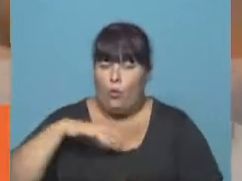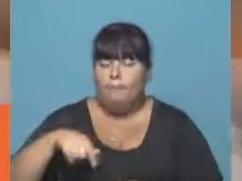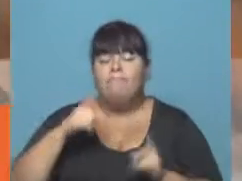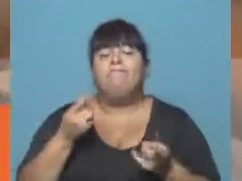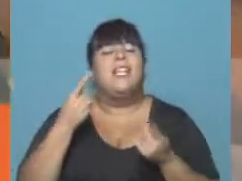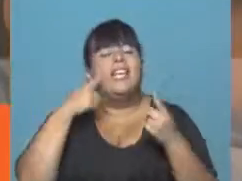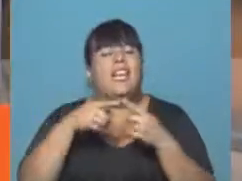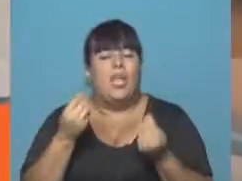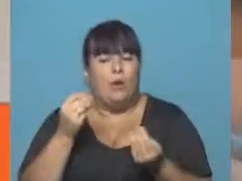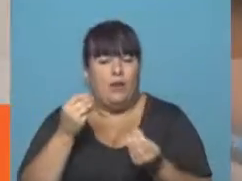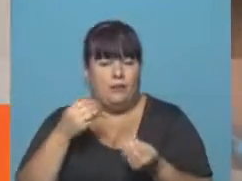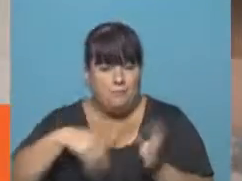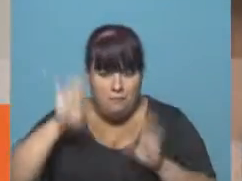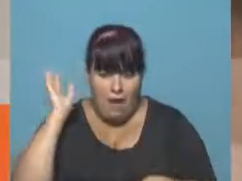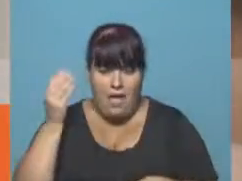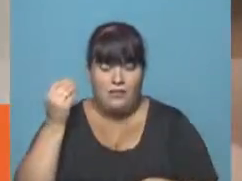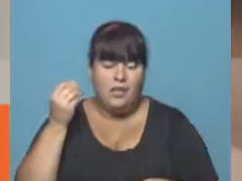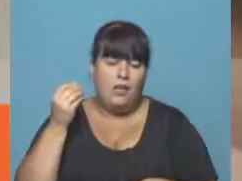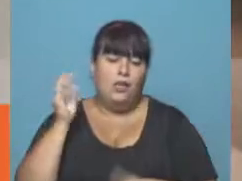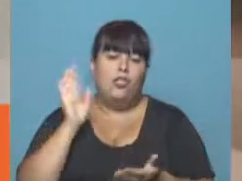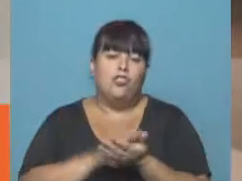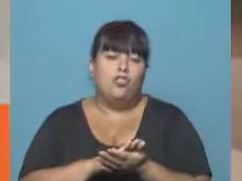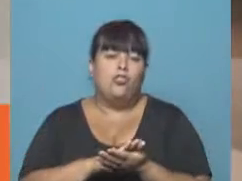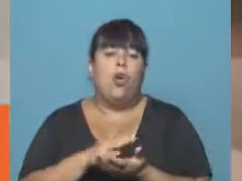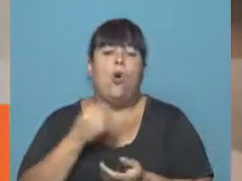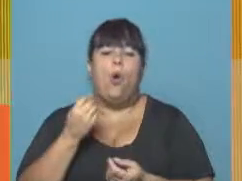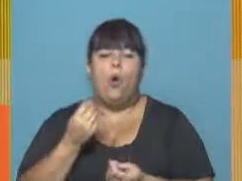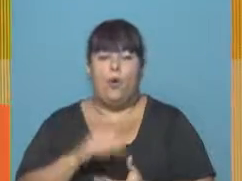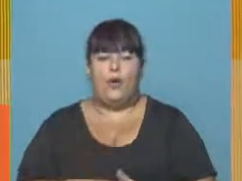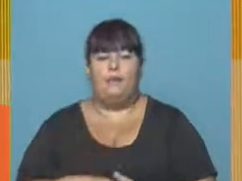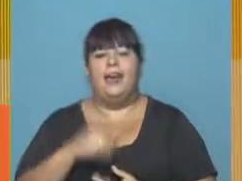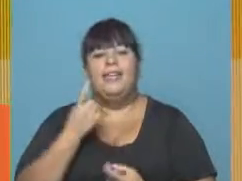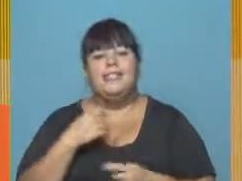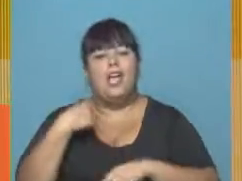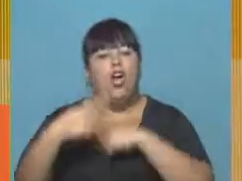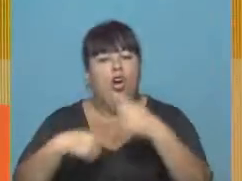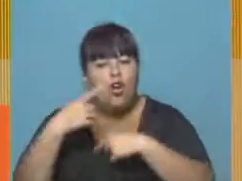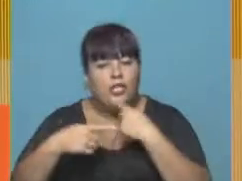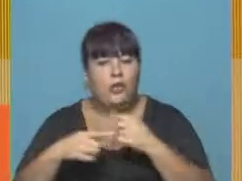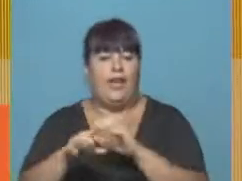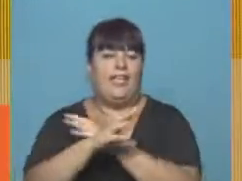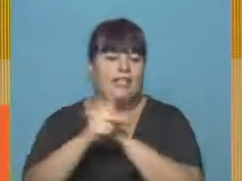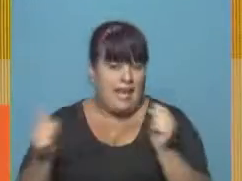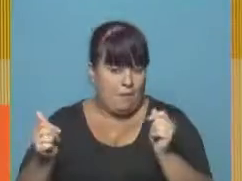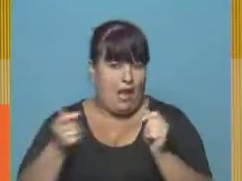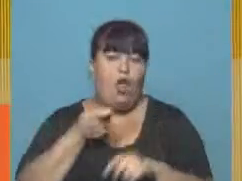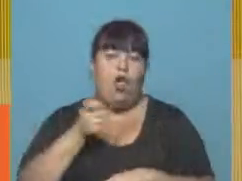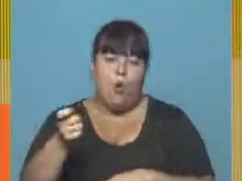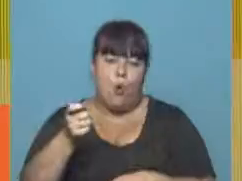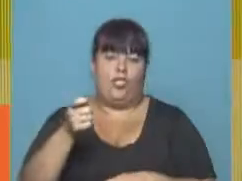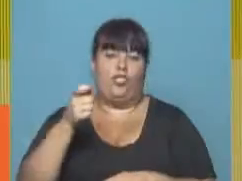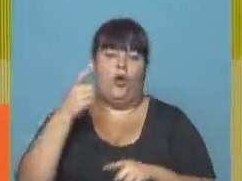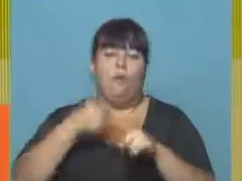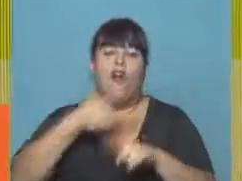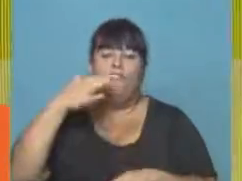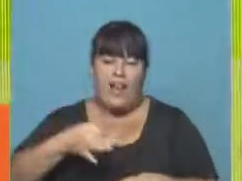tiene que ver fundamentalmente con la necesidad de avanzar y concluir con los juicios por